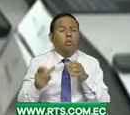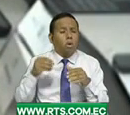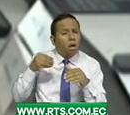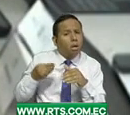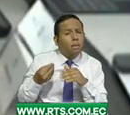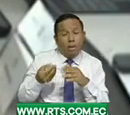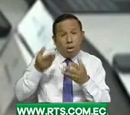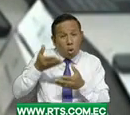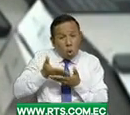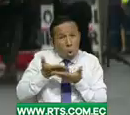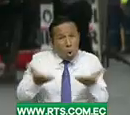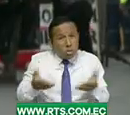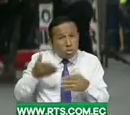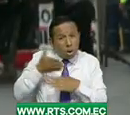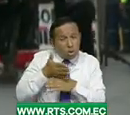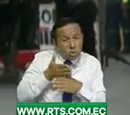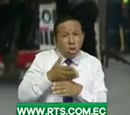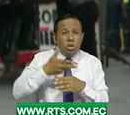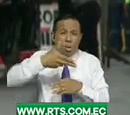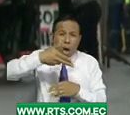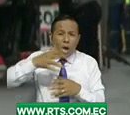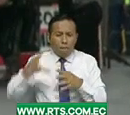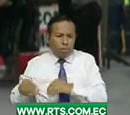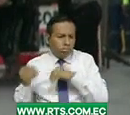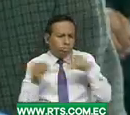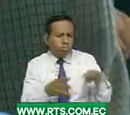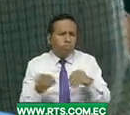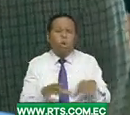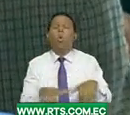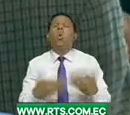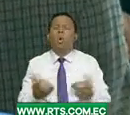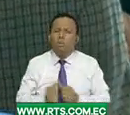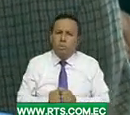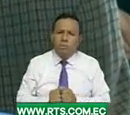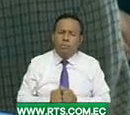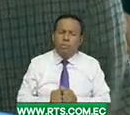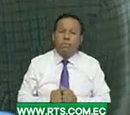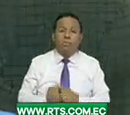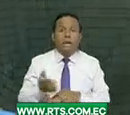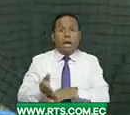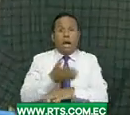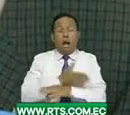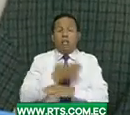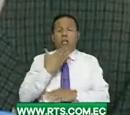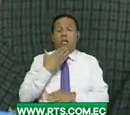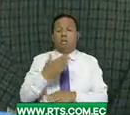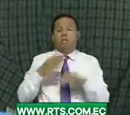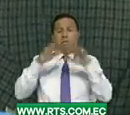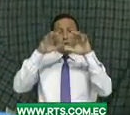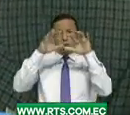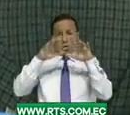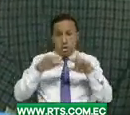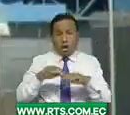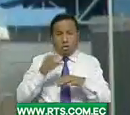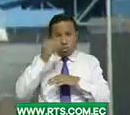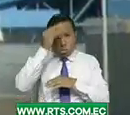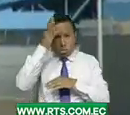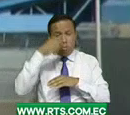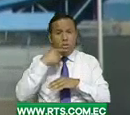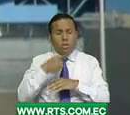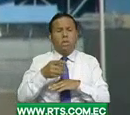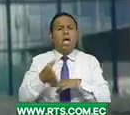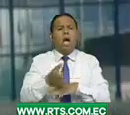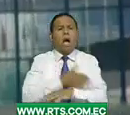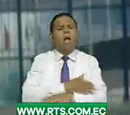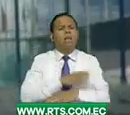entran fusiles? Ante las terribles matanzas, el secretario de Inteligencia dice que sí se reportan alertas antes de que ocurran estos